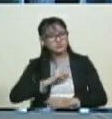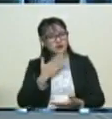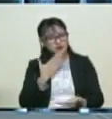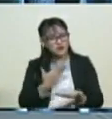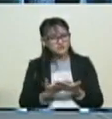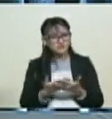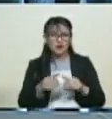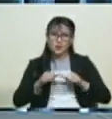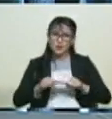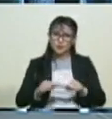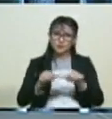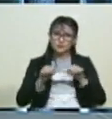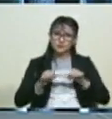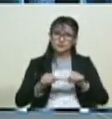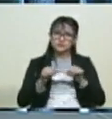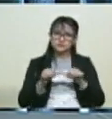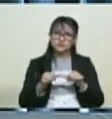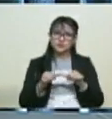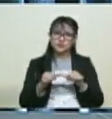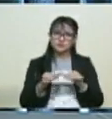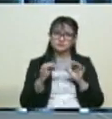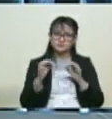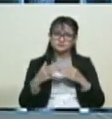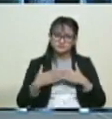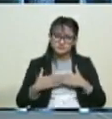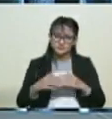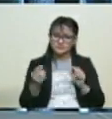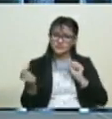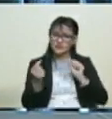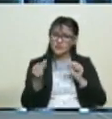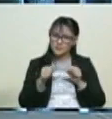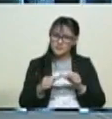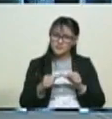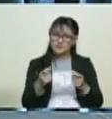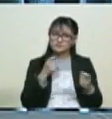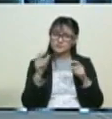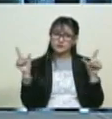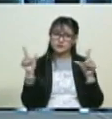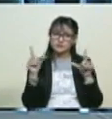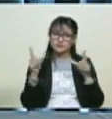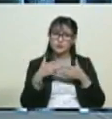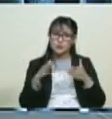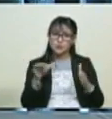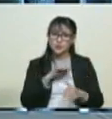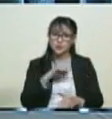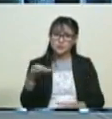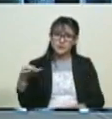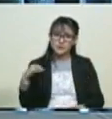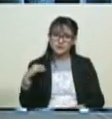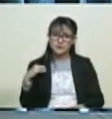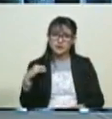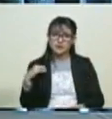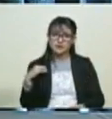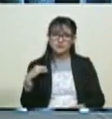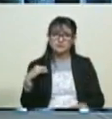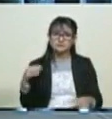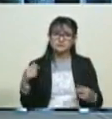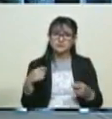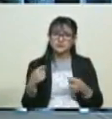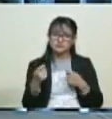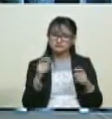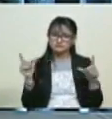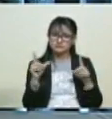continuación para este relanzamiento de un diálogo permanente con los medios de comunicación público y privado y que los medios verdad